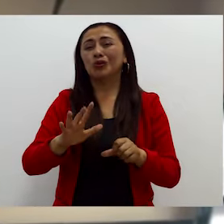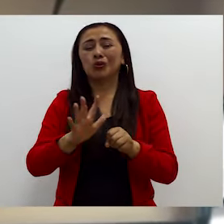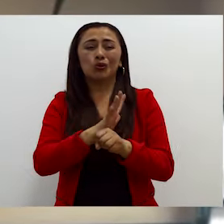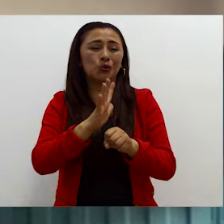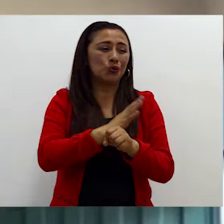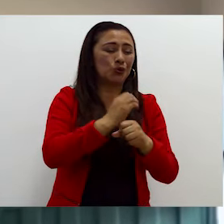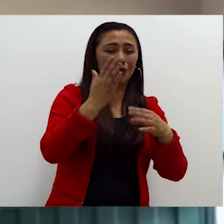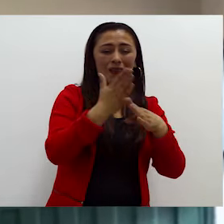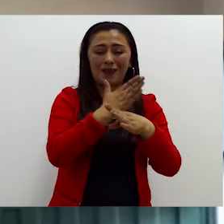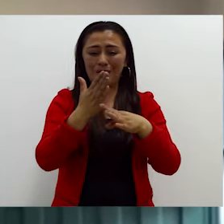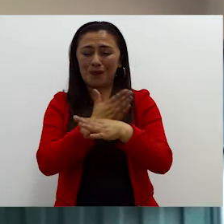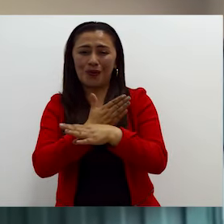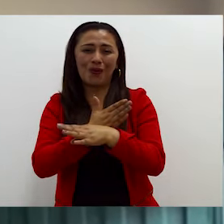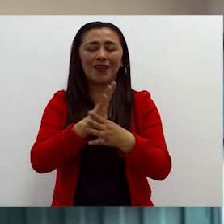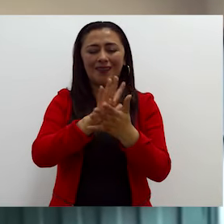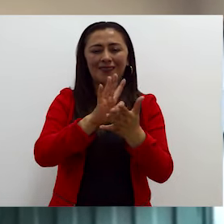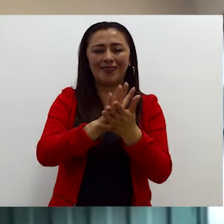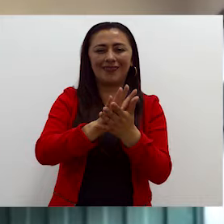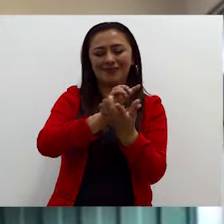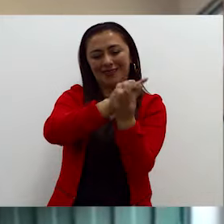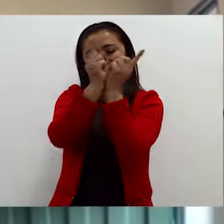Y